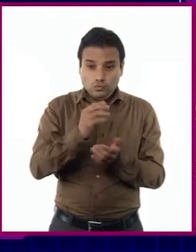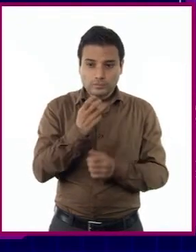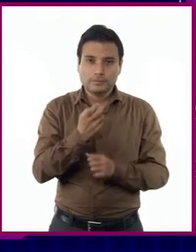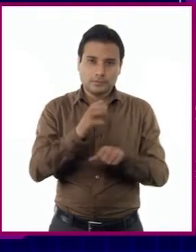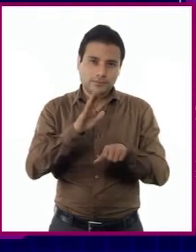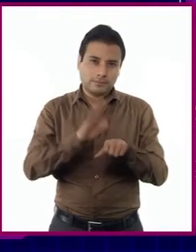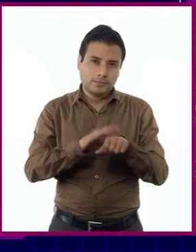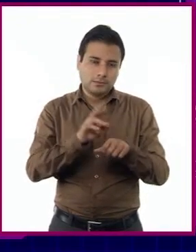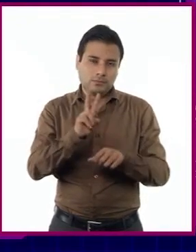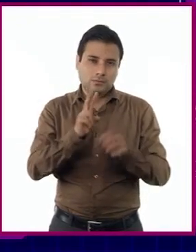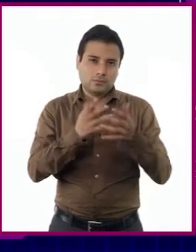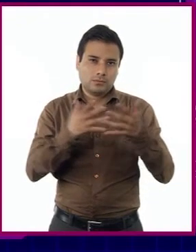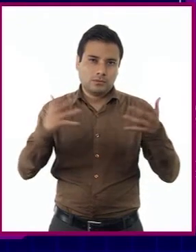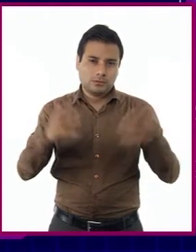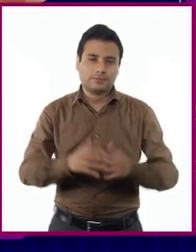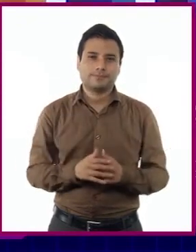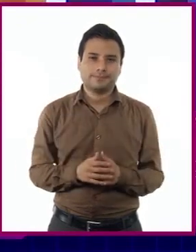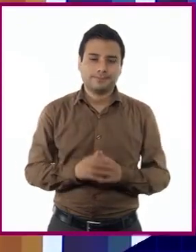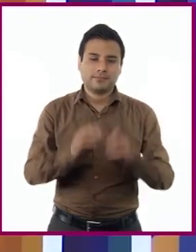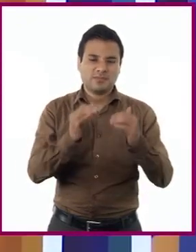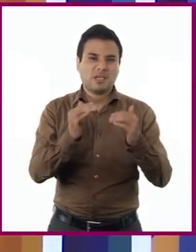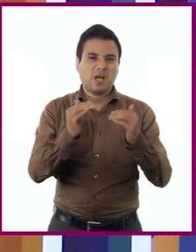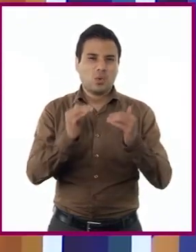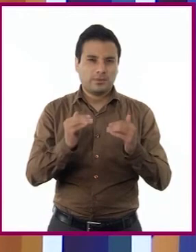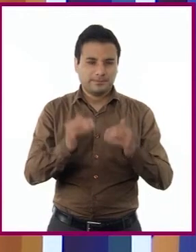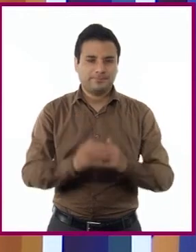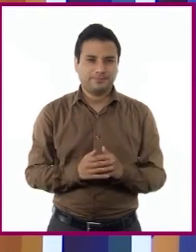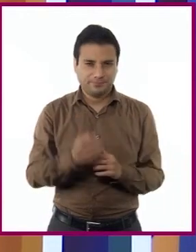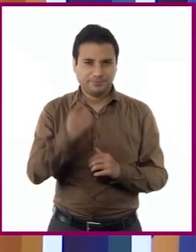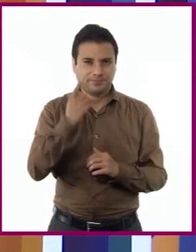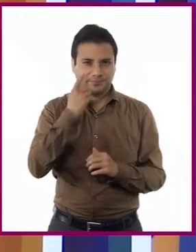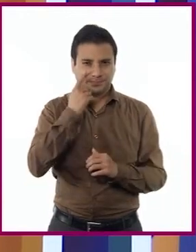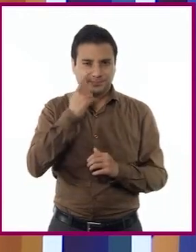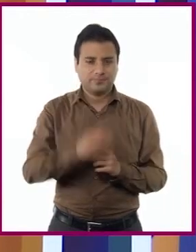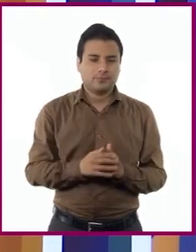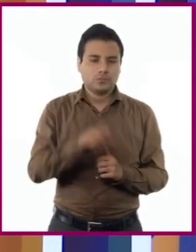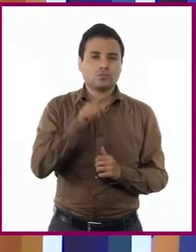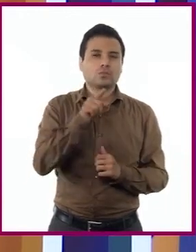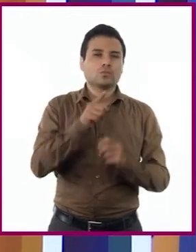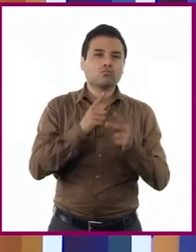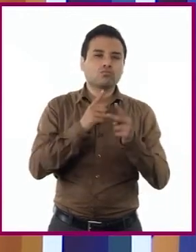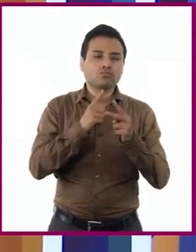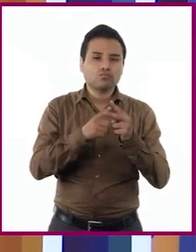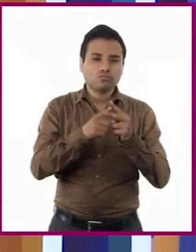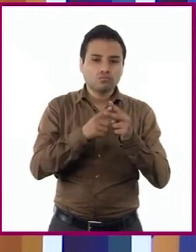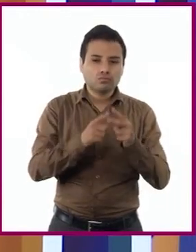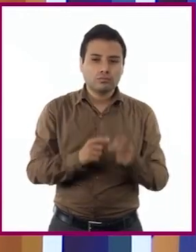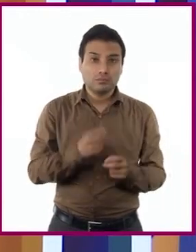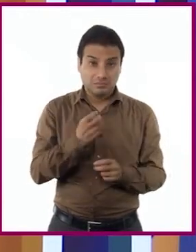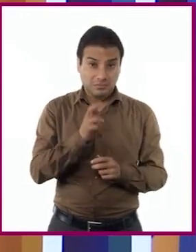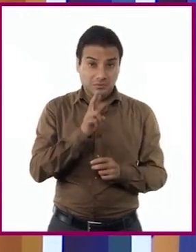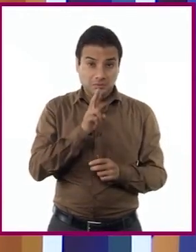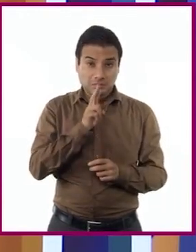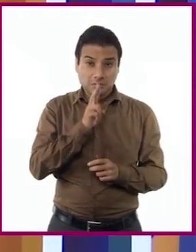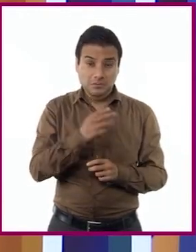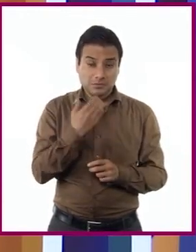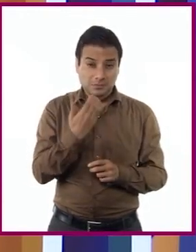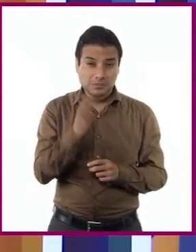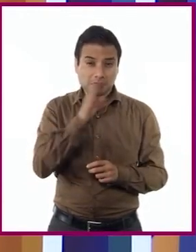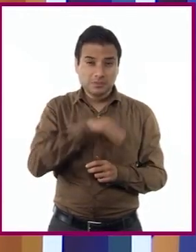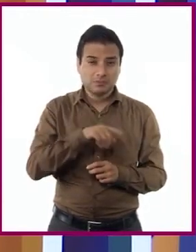mayor volumen a continuación realicen los cálculos para averiguar si esa afirmación es